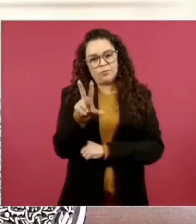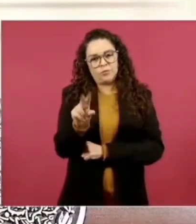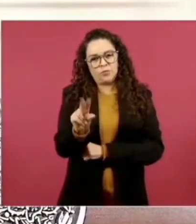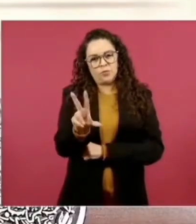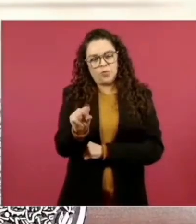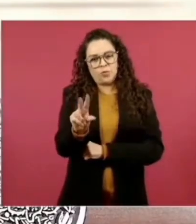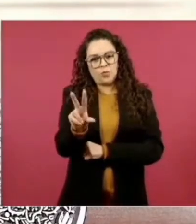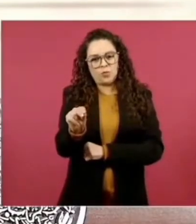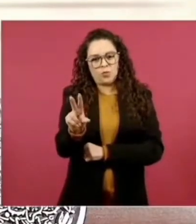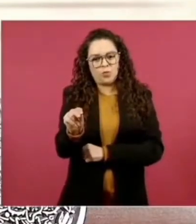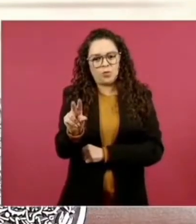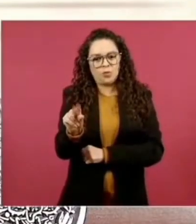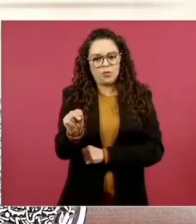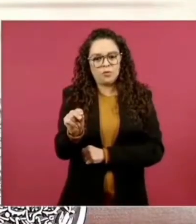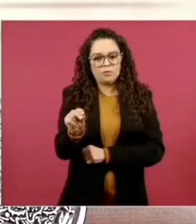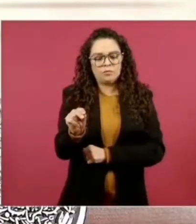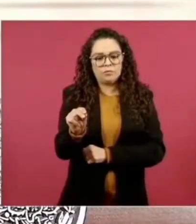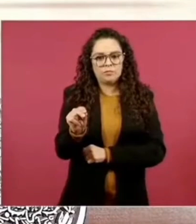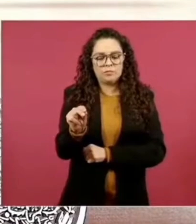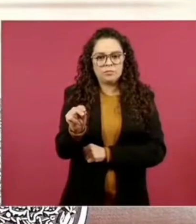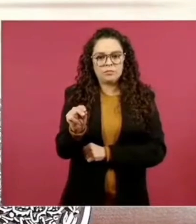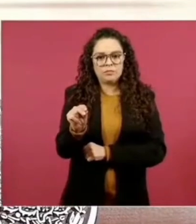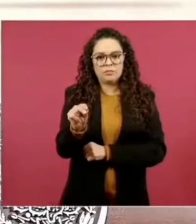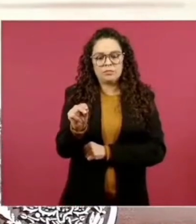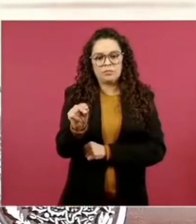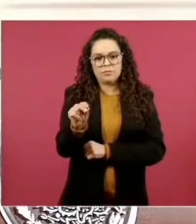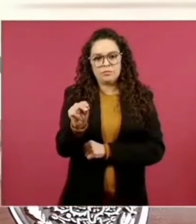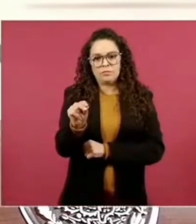en el manejo,